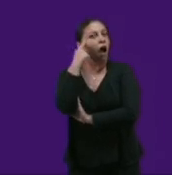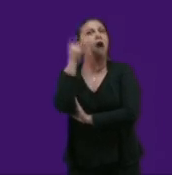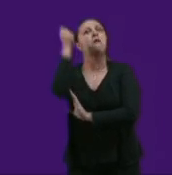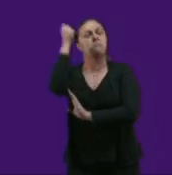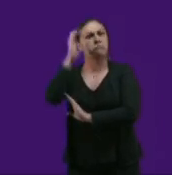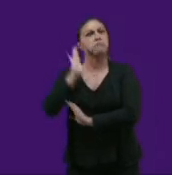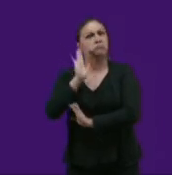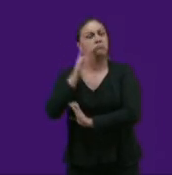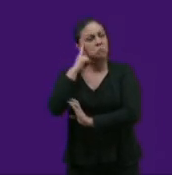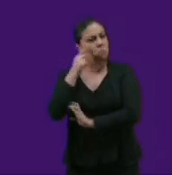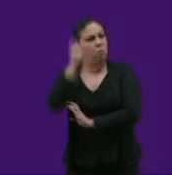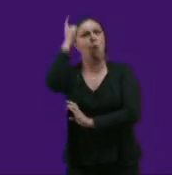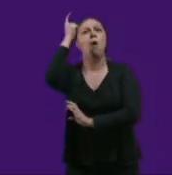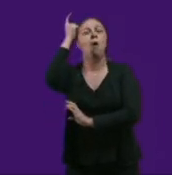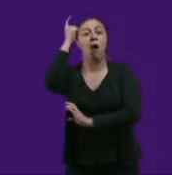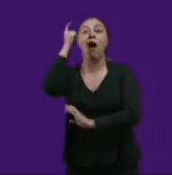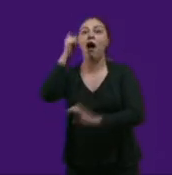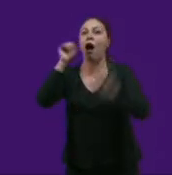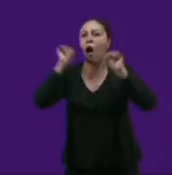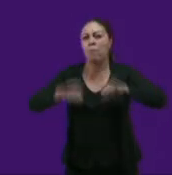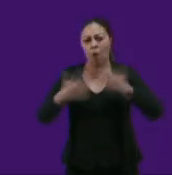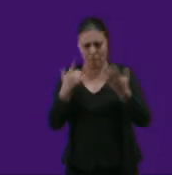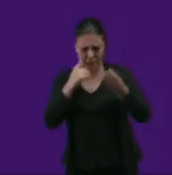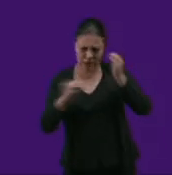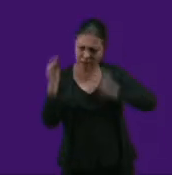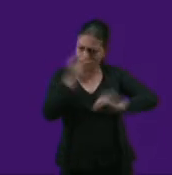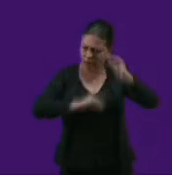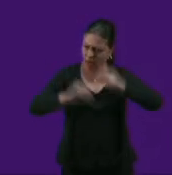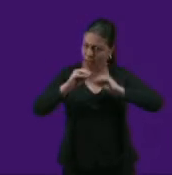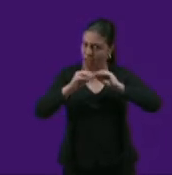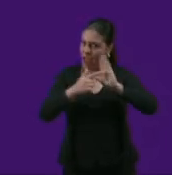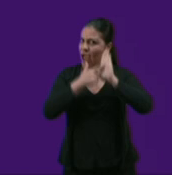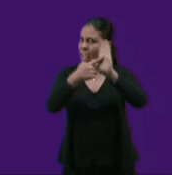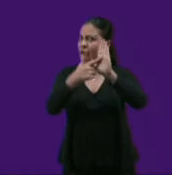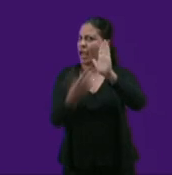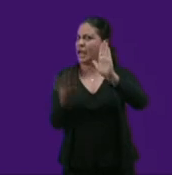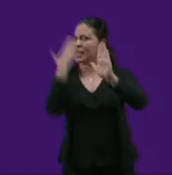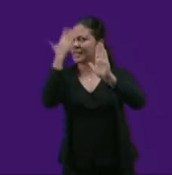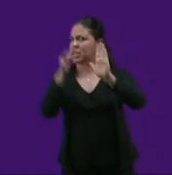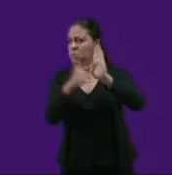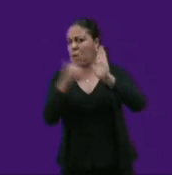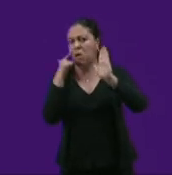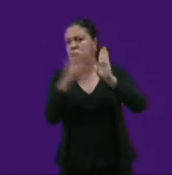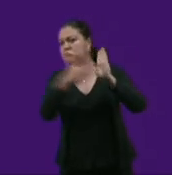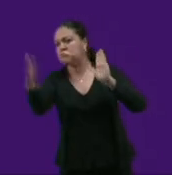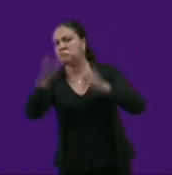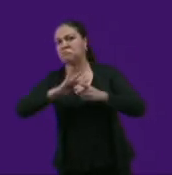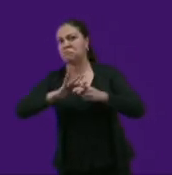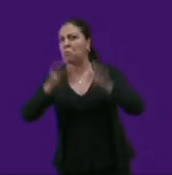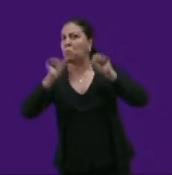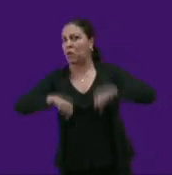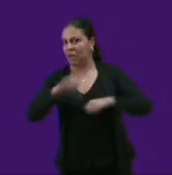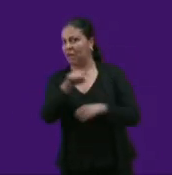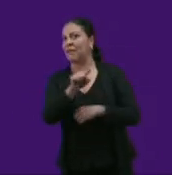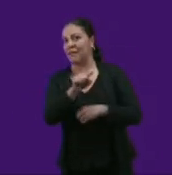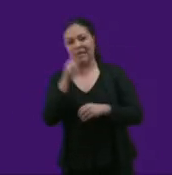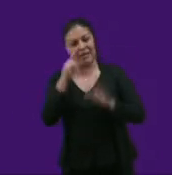y empecé a estudiar distintos modelos y pensé que este modelo era un modelo que realmente iba a funcionar muy bien. En ese momento,